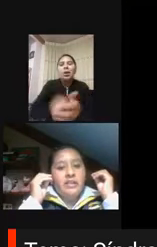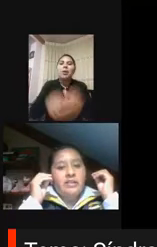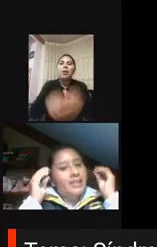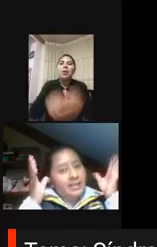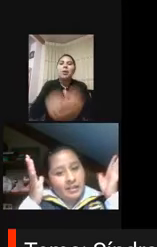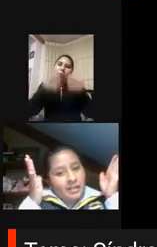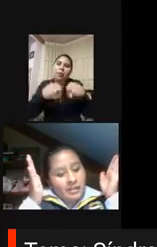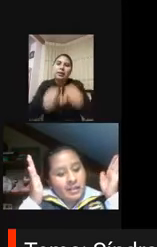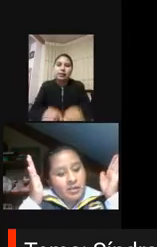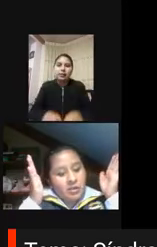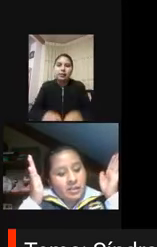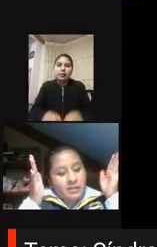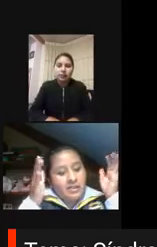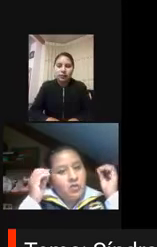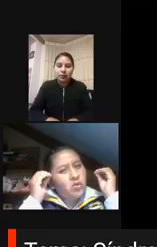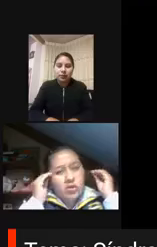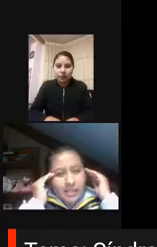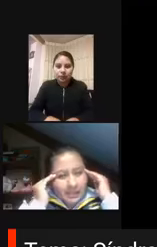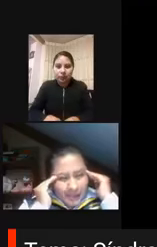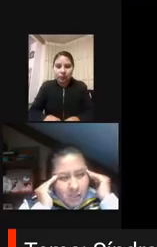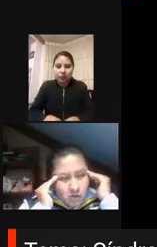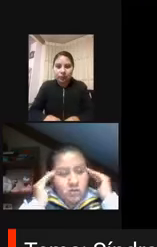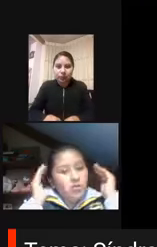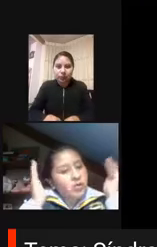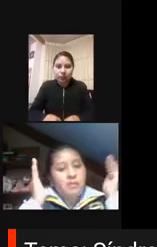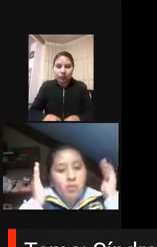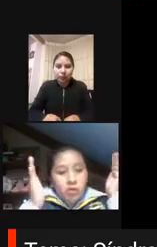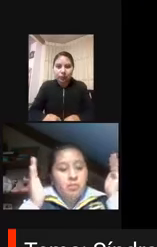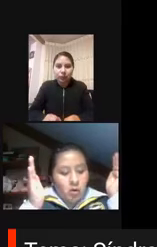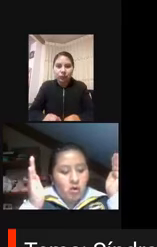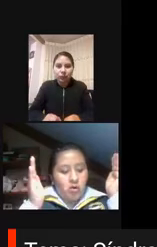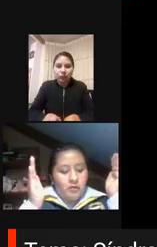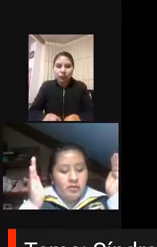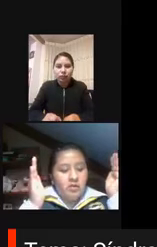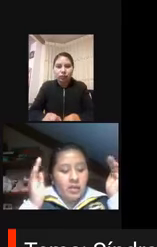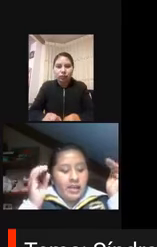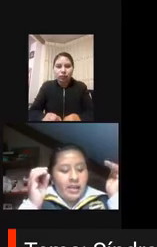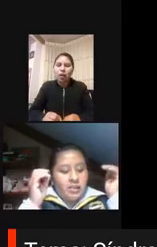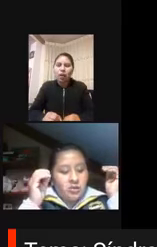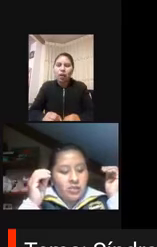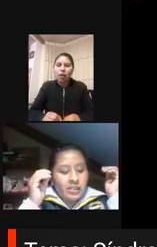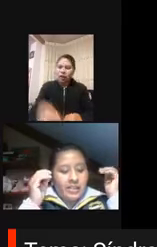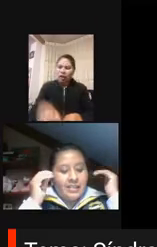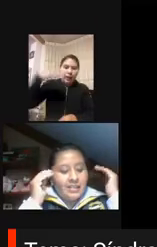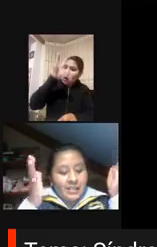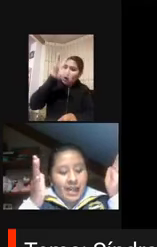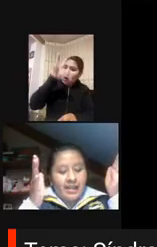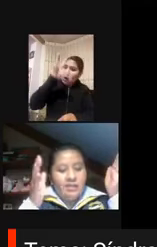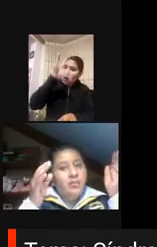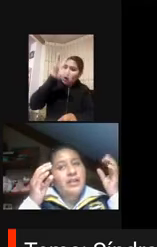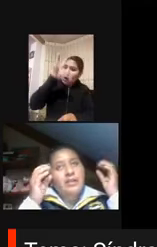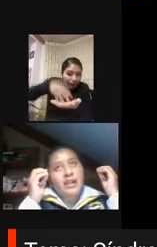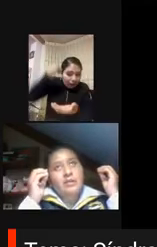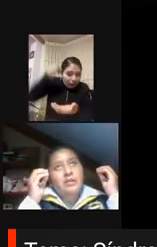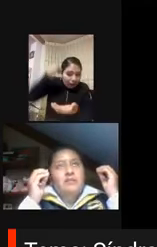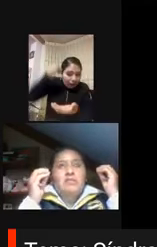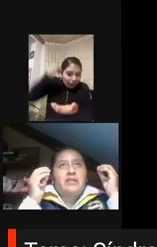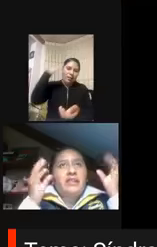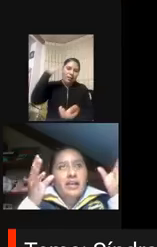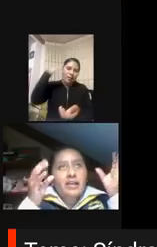Bueno, entre las características cognitivas, que su concentración dura muy poco, ¿no? Entonces, se distrae, puede